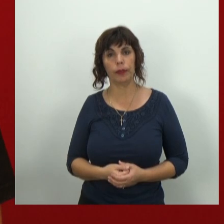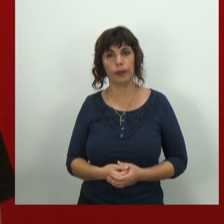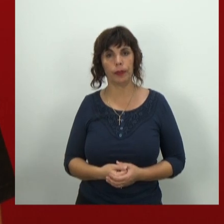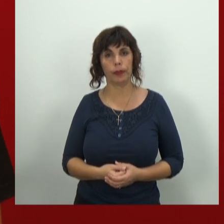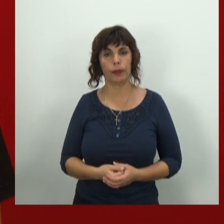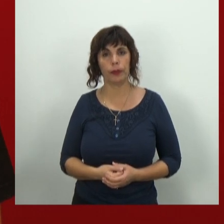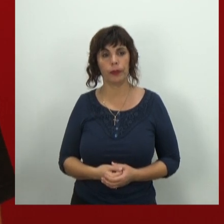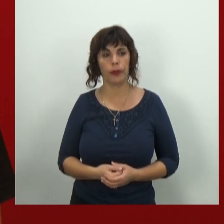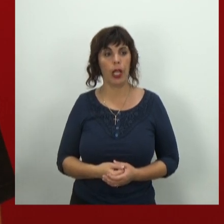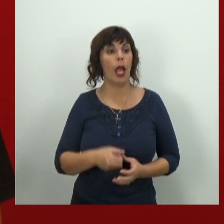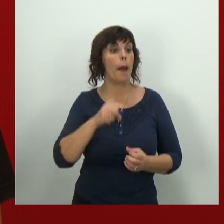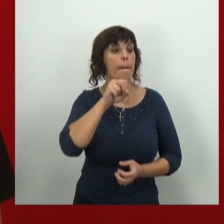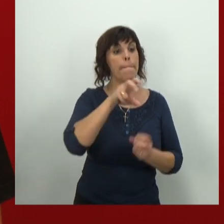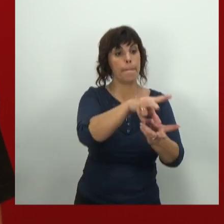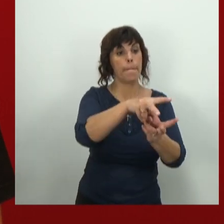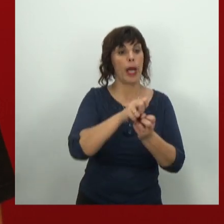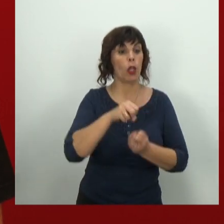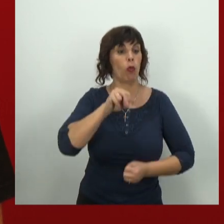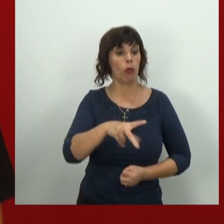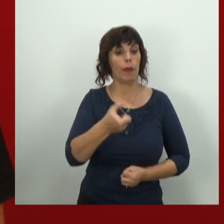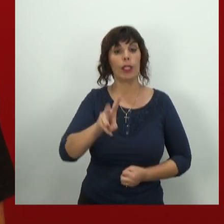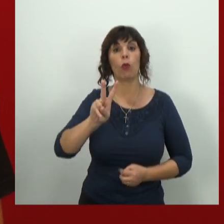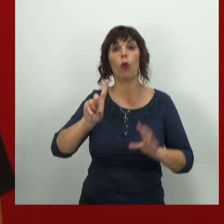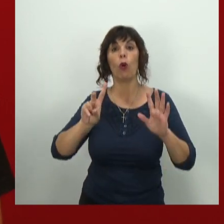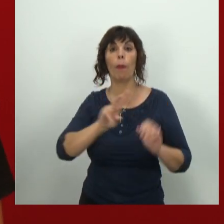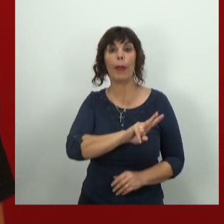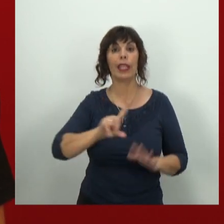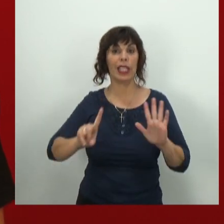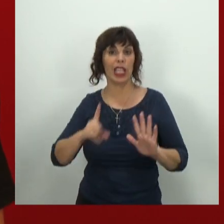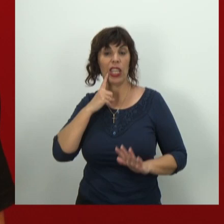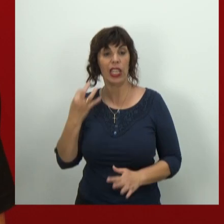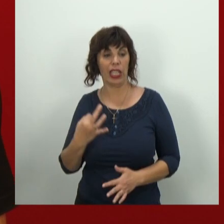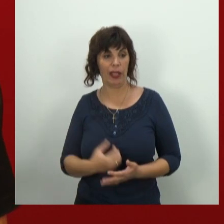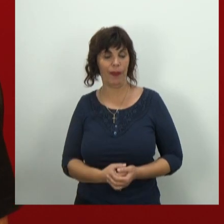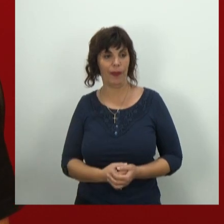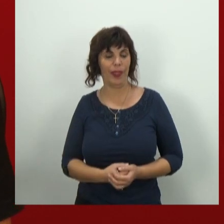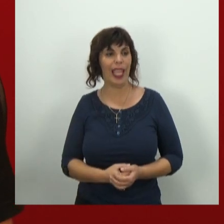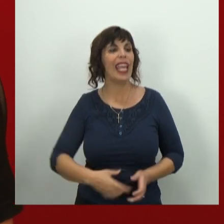en versículo 26. ¿Y cómo permanecerá su reino?